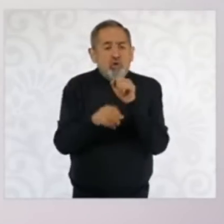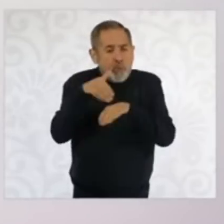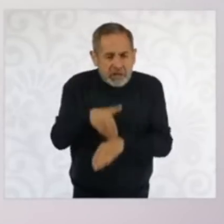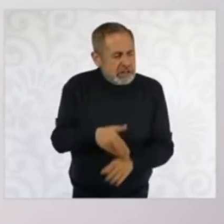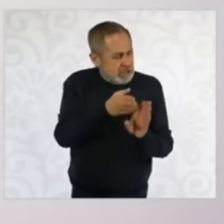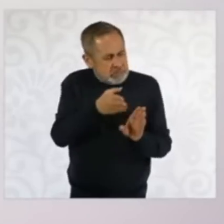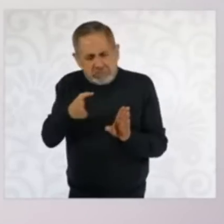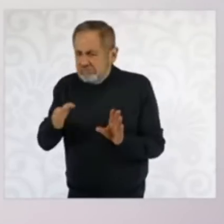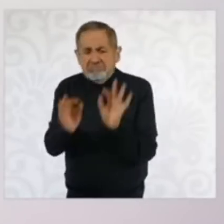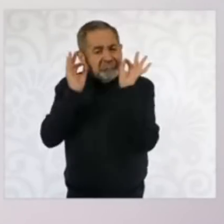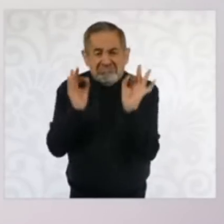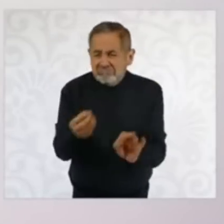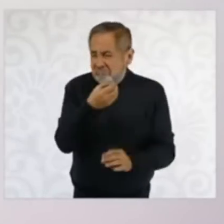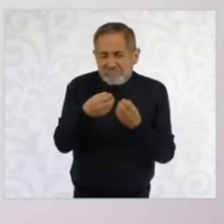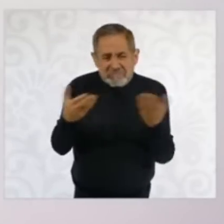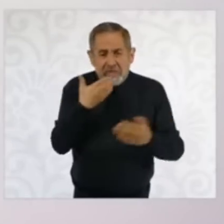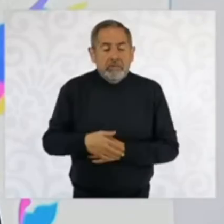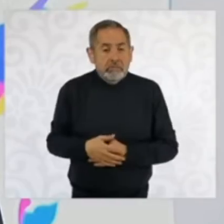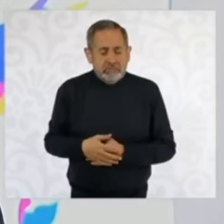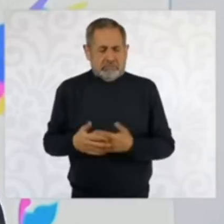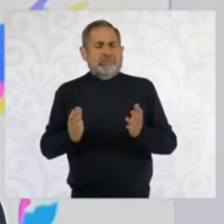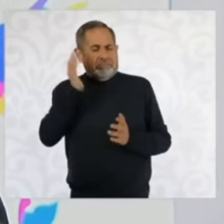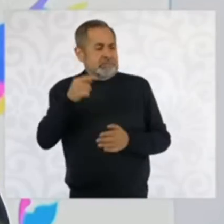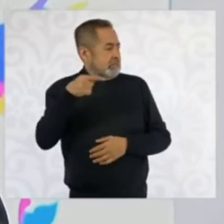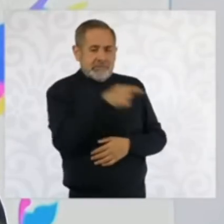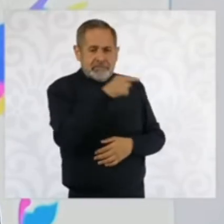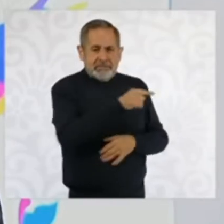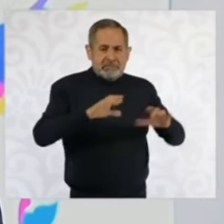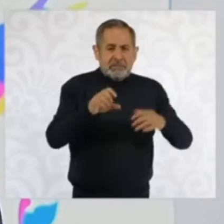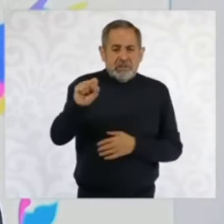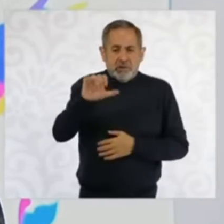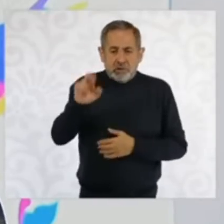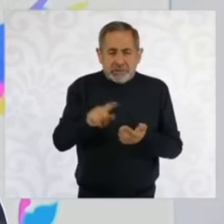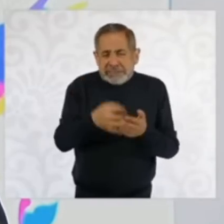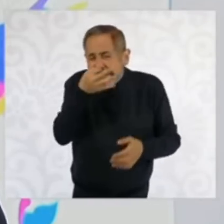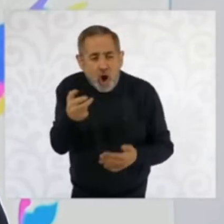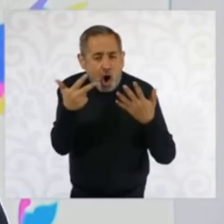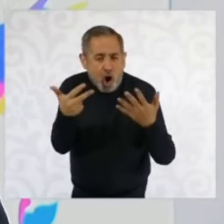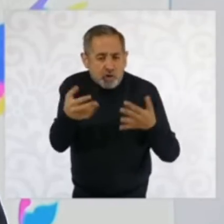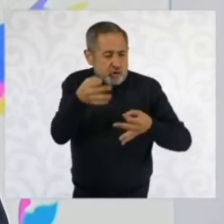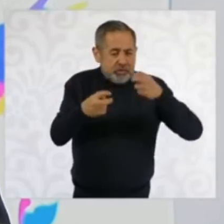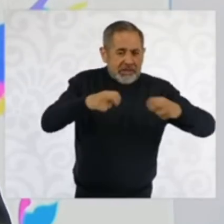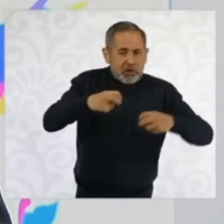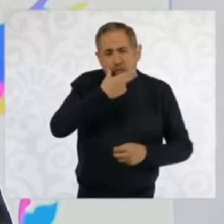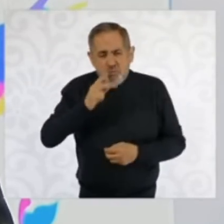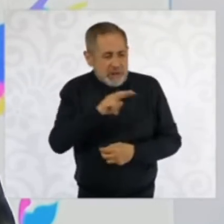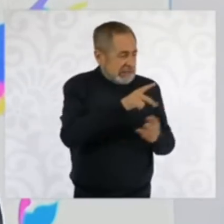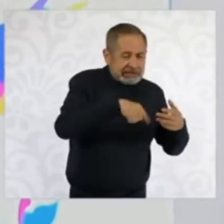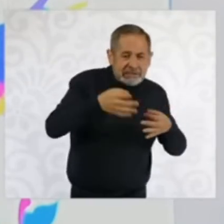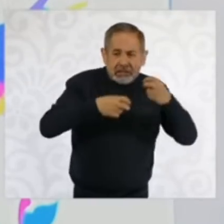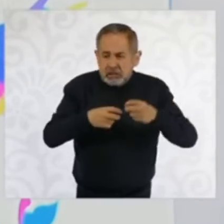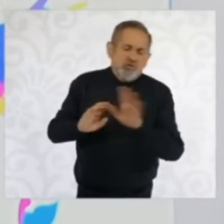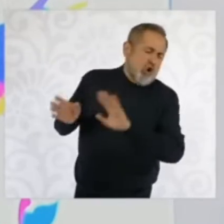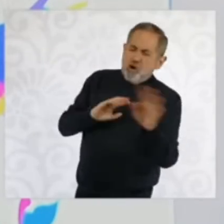leyes. Y la Corte de pronto, con 8 ministros y ministras,